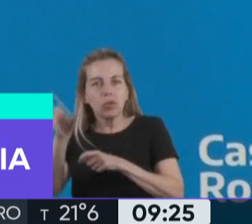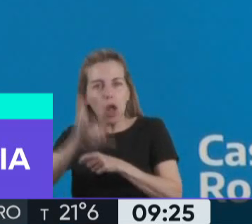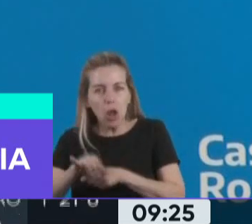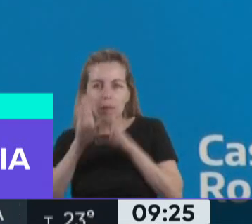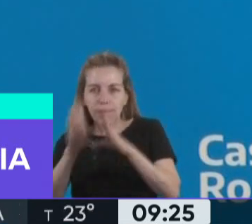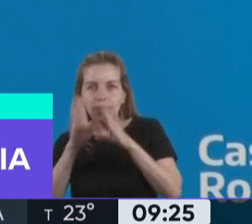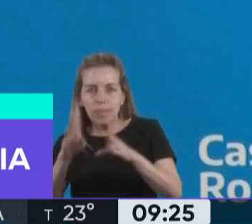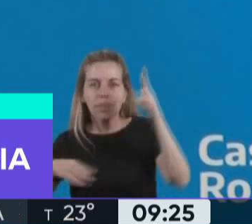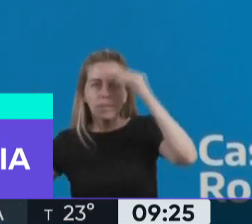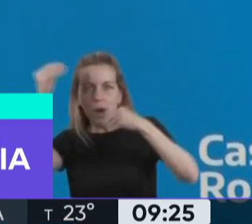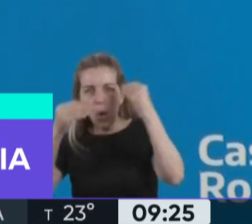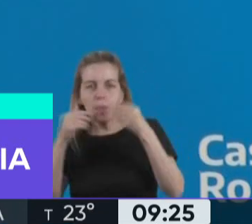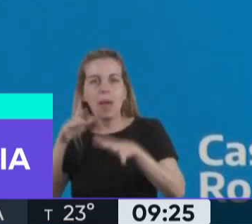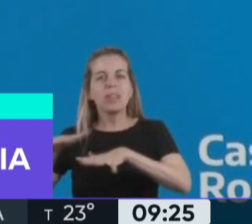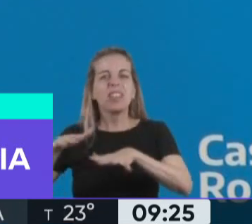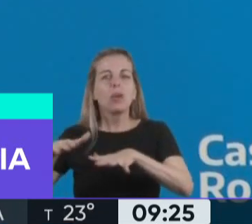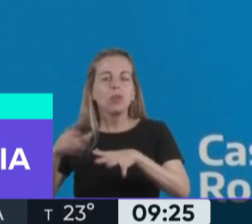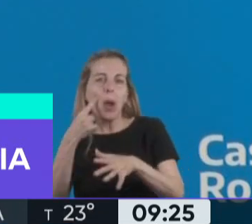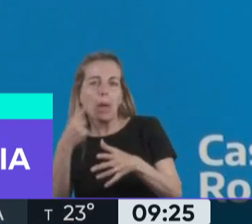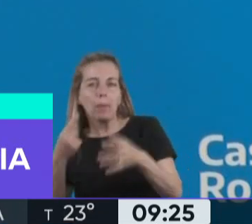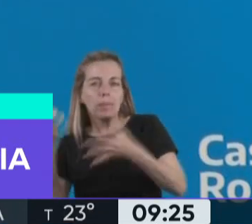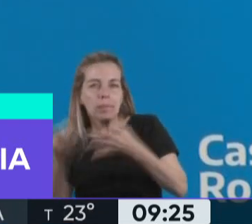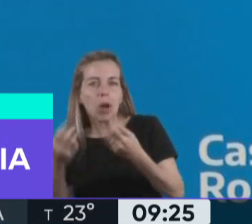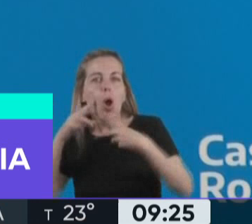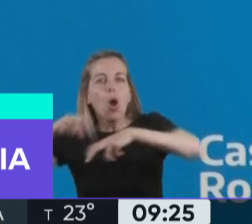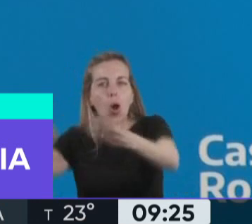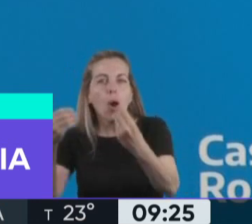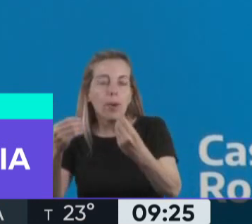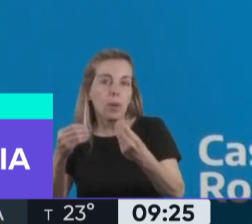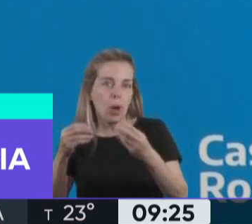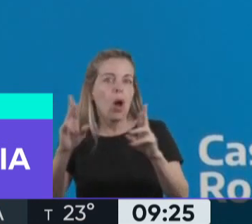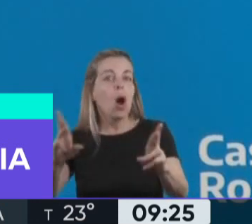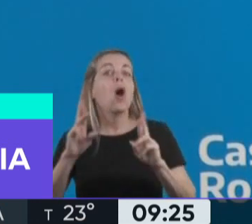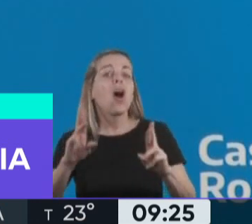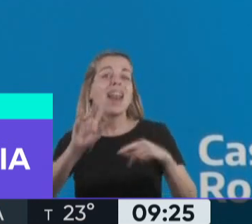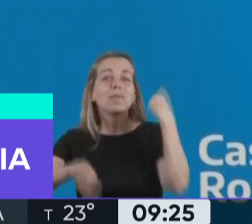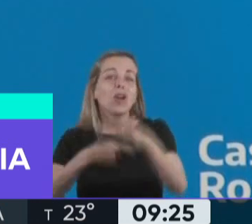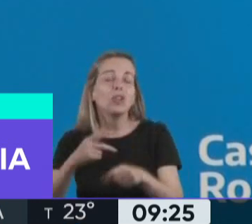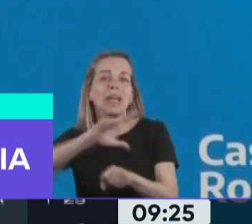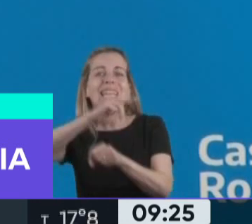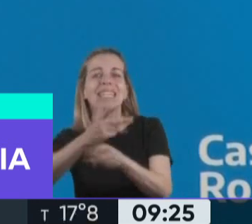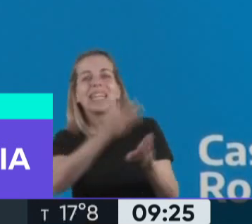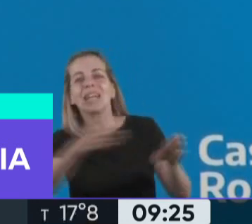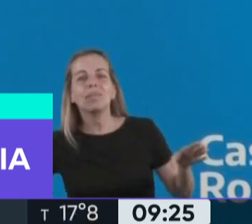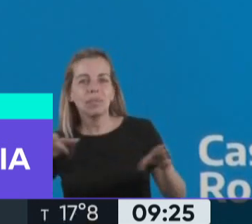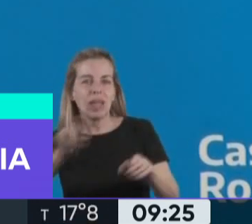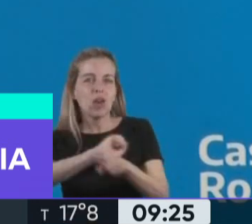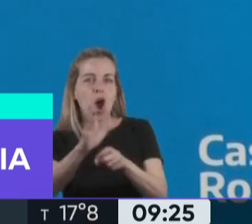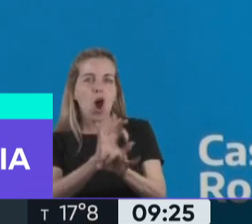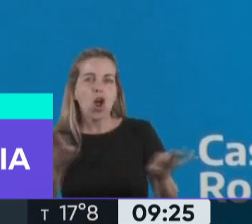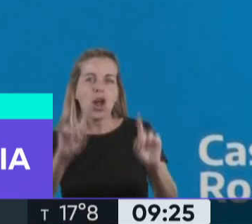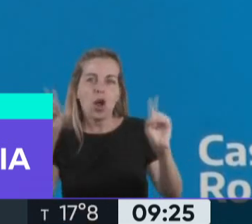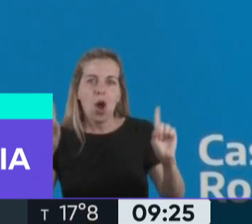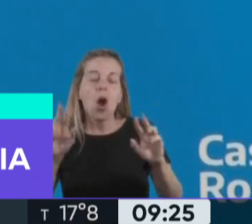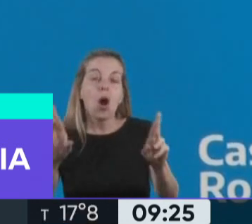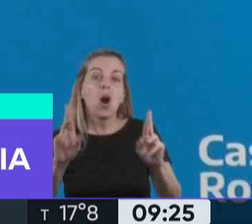la situación, cómo se viene desarrollando. Ojalá no tengamos una tercera ola, digamos, esperemos, ¿no? Digamos, a veces me llama la